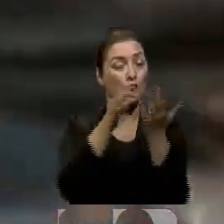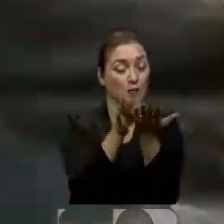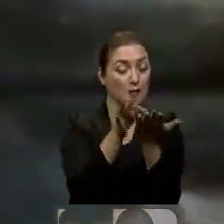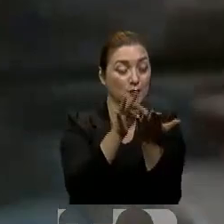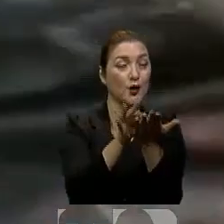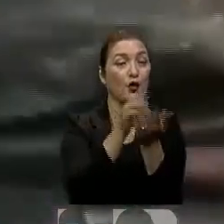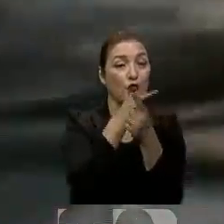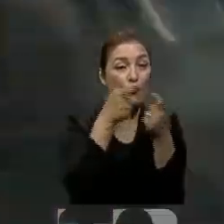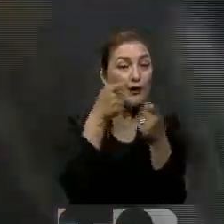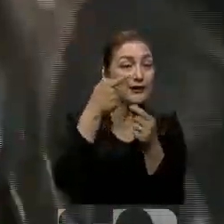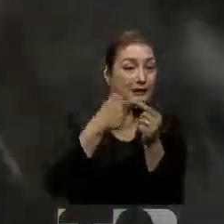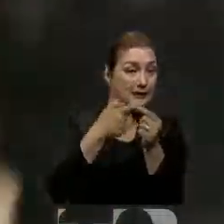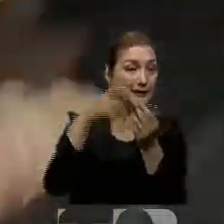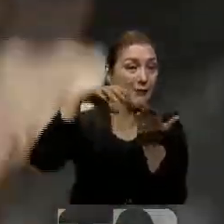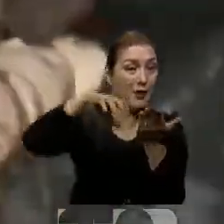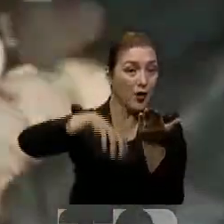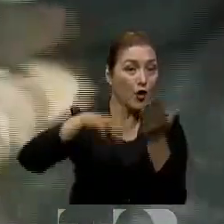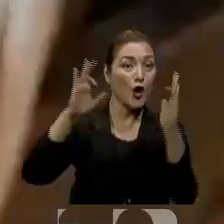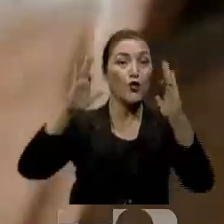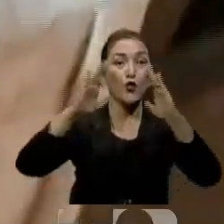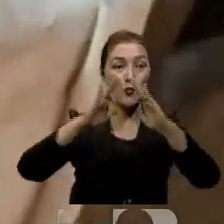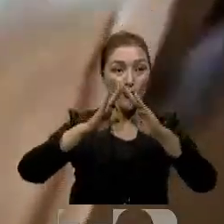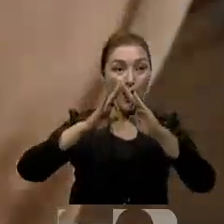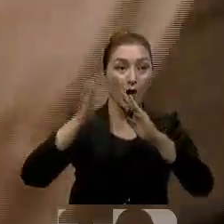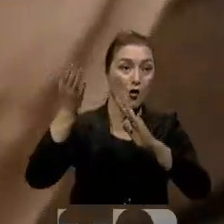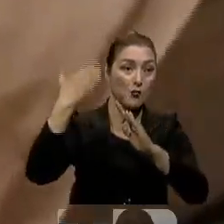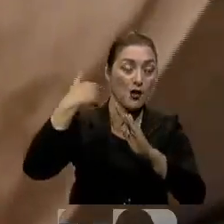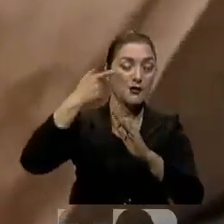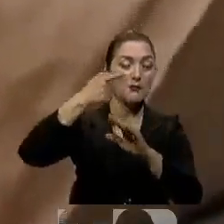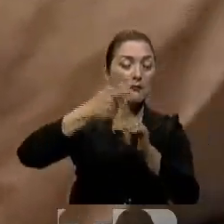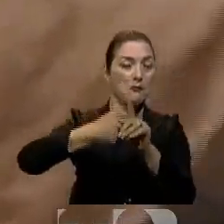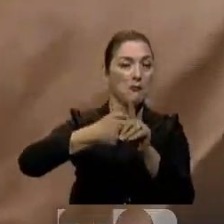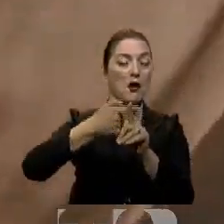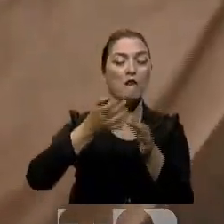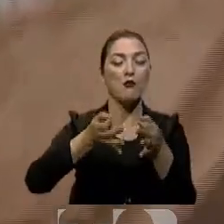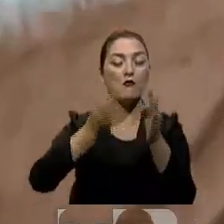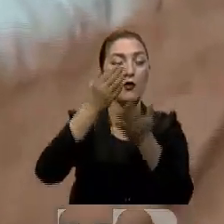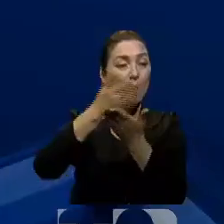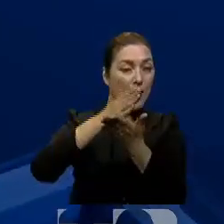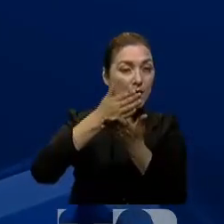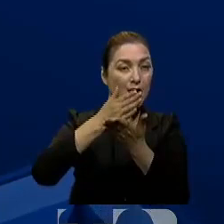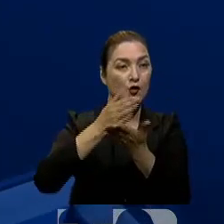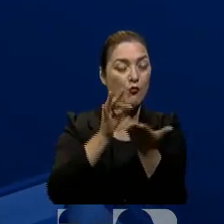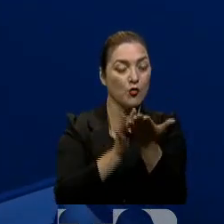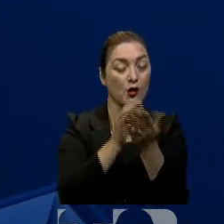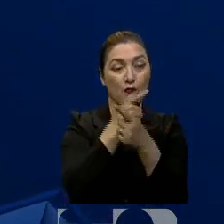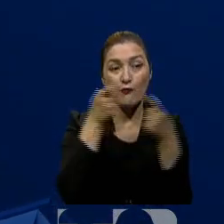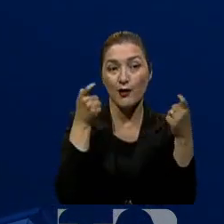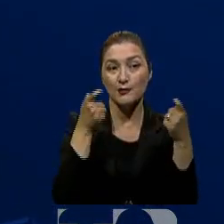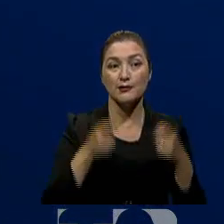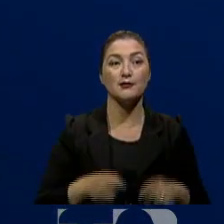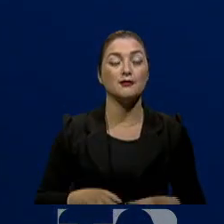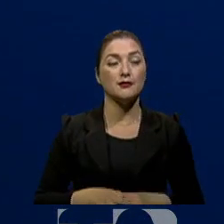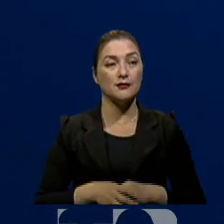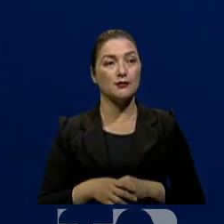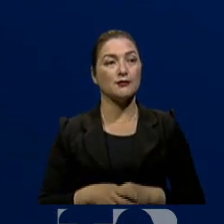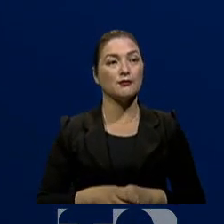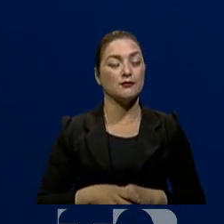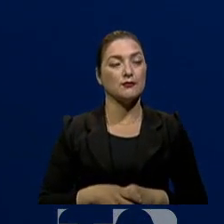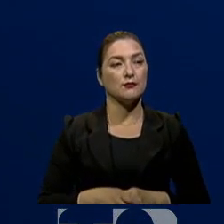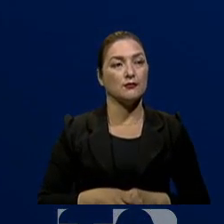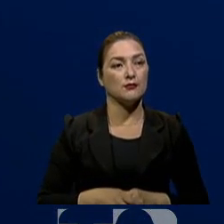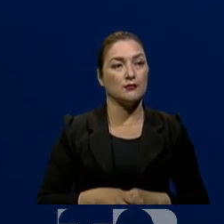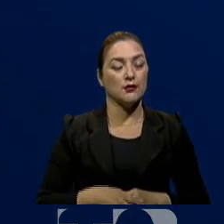fue descubierto en Quito, en la parroquia de Tumbaco, a mediados de este mes. Ahí se elaboraban monedas falsas. En ese operativo,